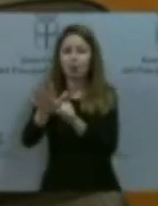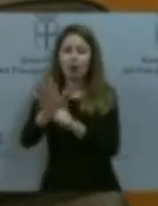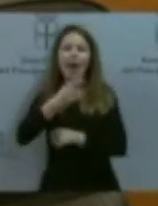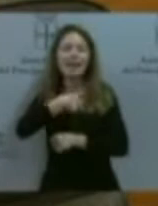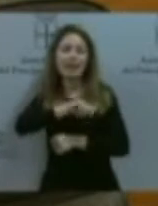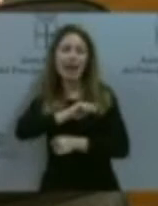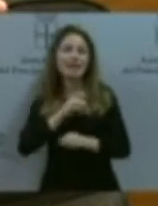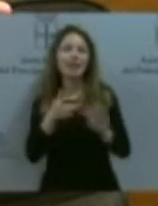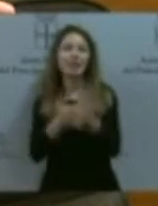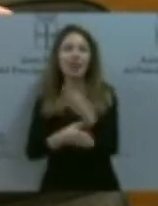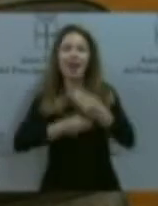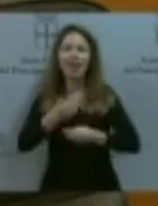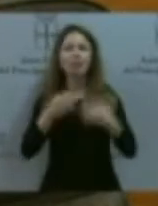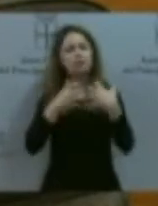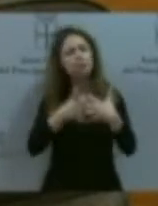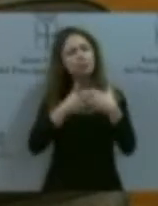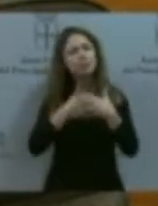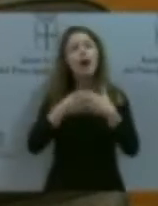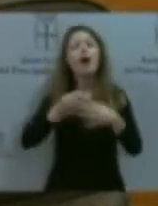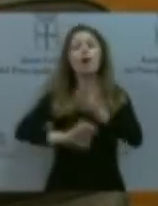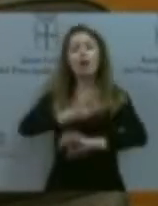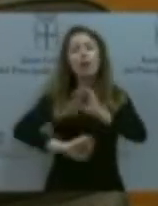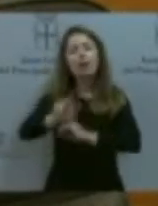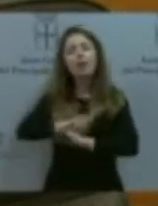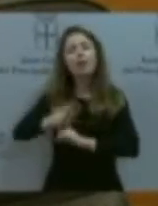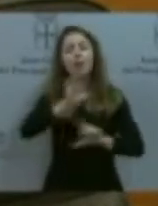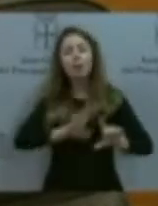fiscal entre comunidades autónomas sin tampoco